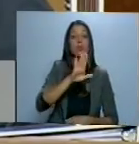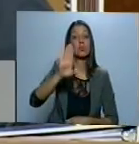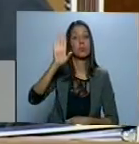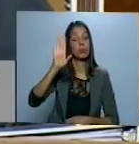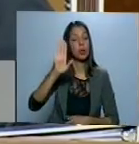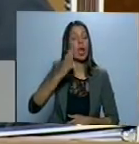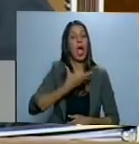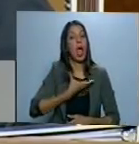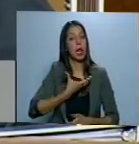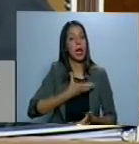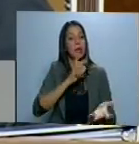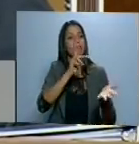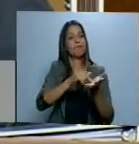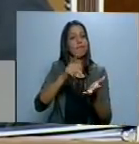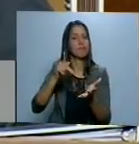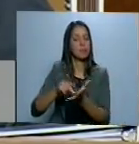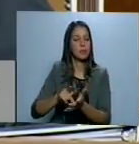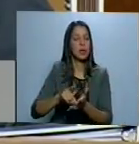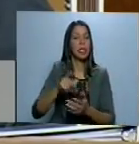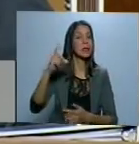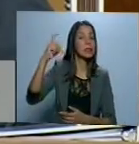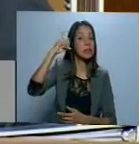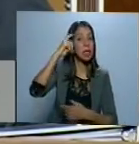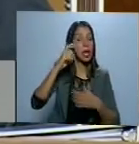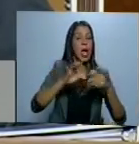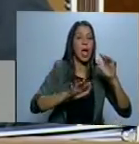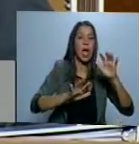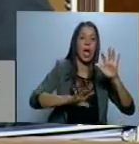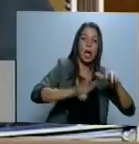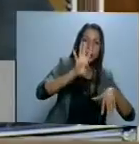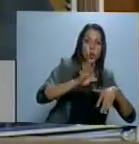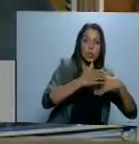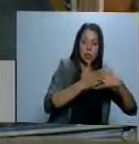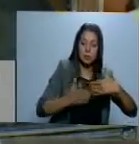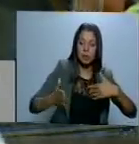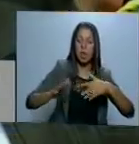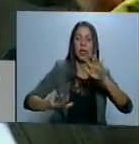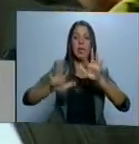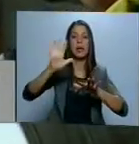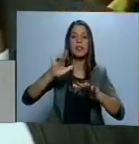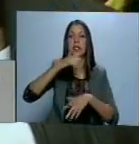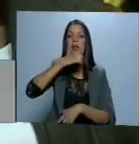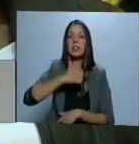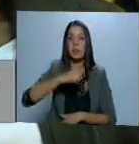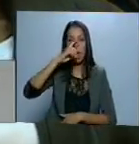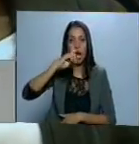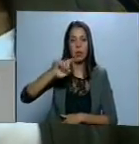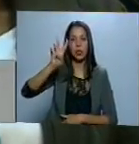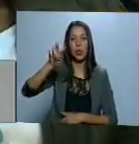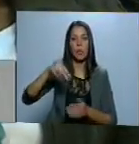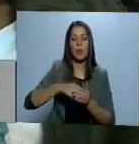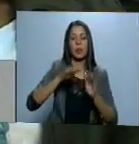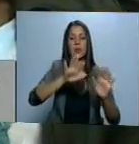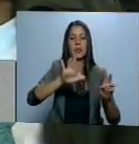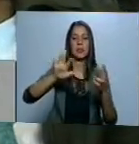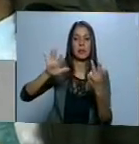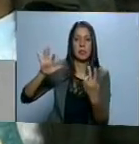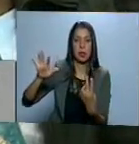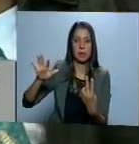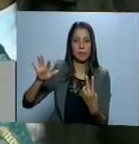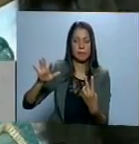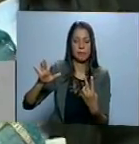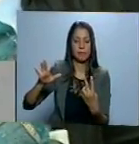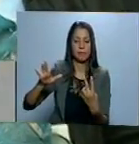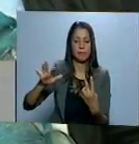proclamados se realizará entre el 14 y el 15 de diciembre de 2017, del cual